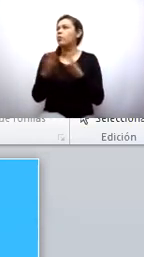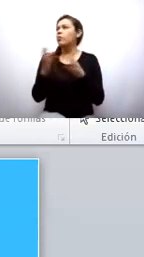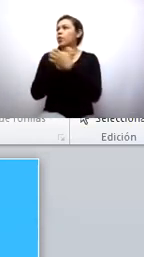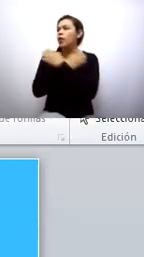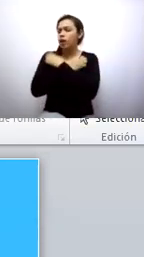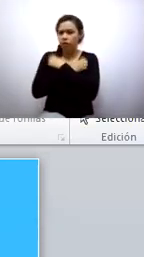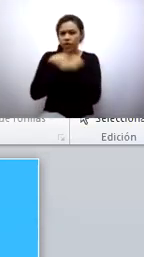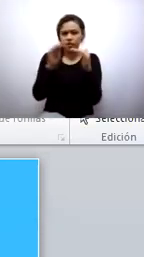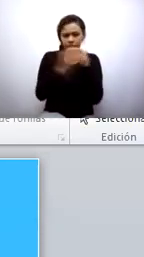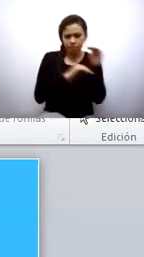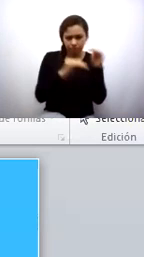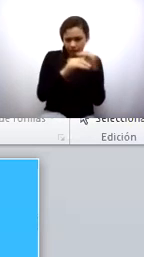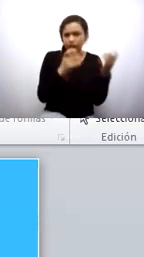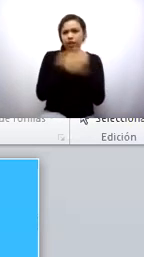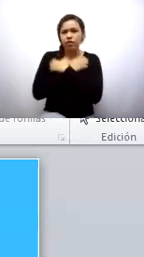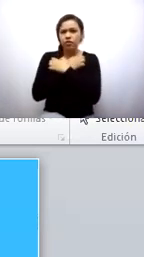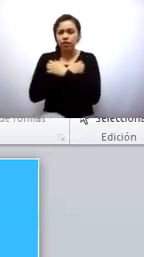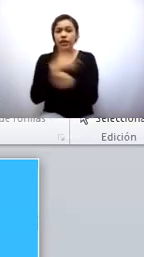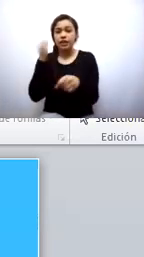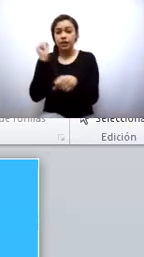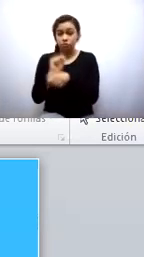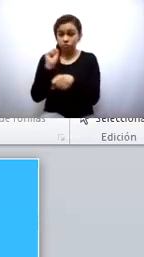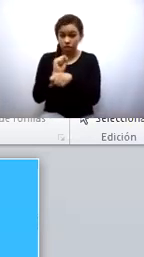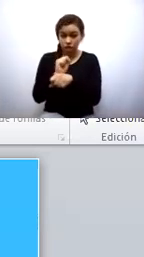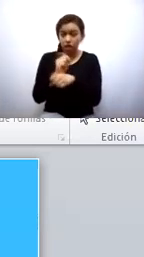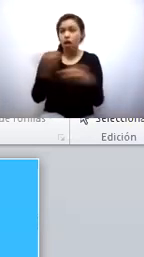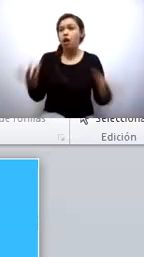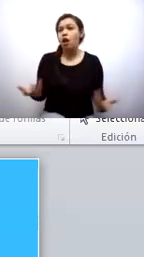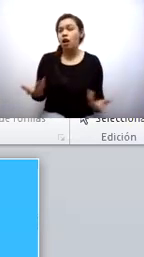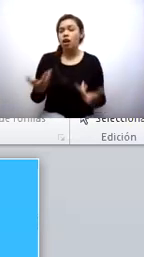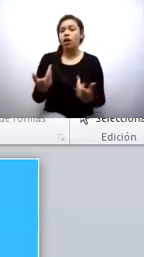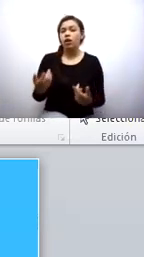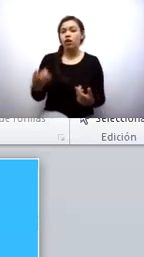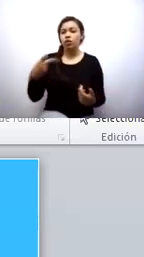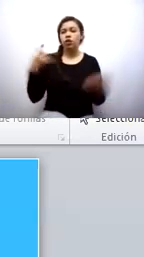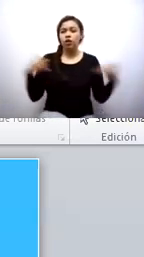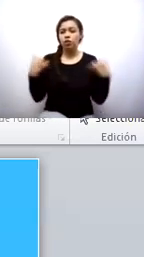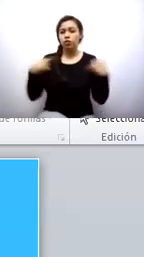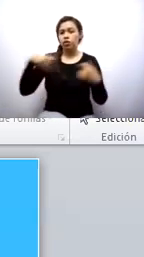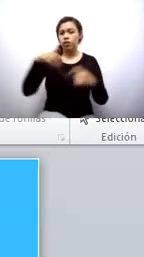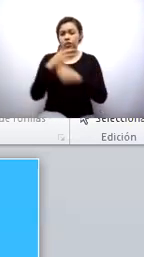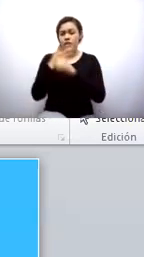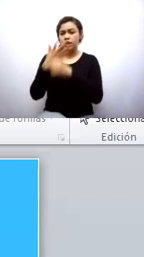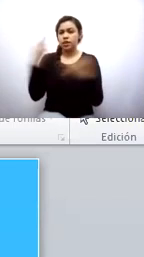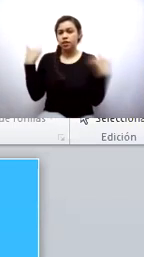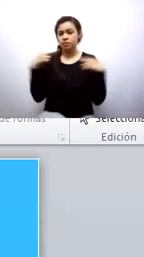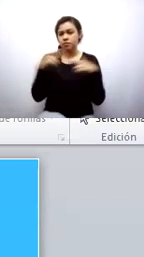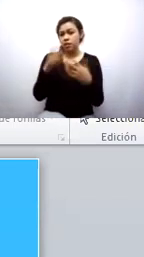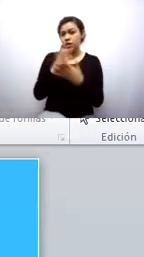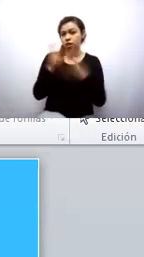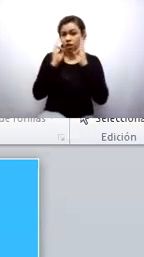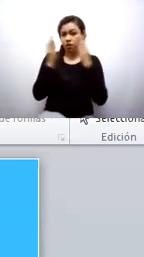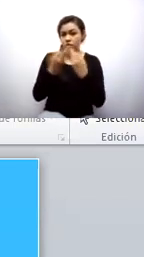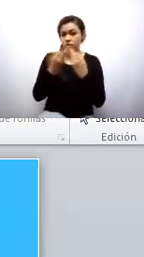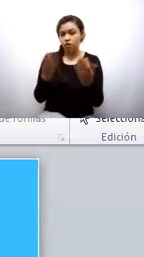en un nivel de educación básica secundaria, con los chicos que usted me comenta, maestra, pues bueno, el único canal, el único medio